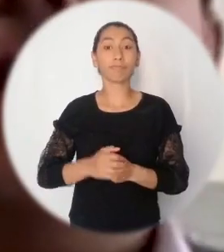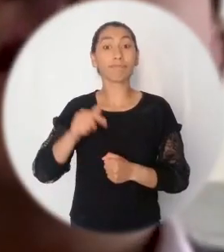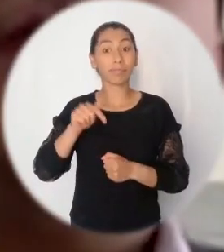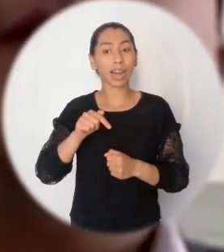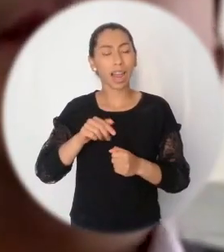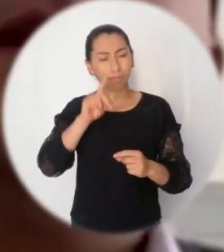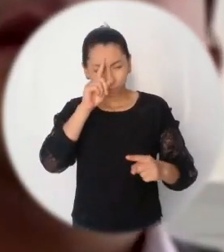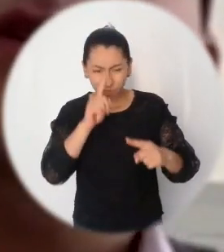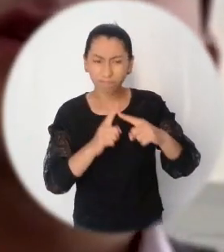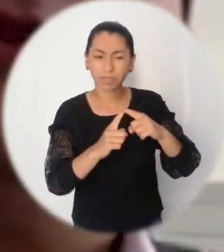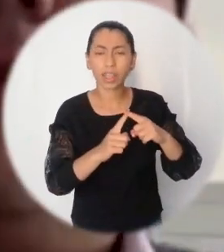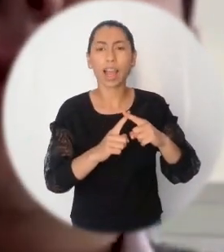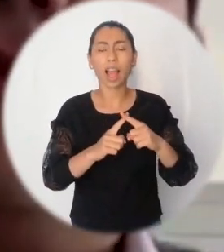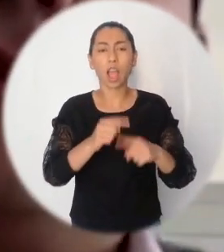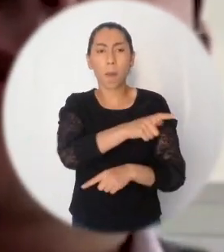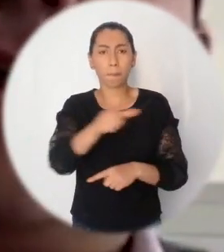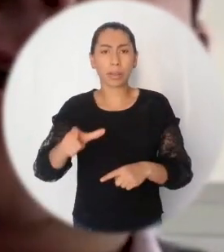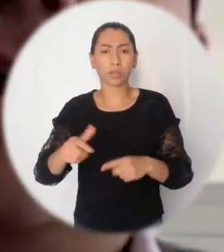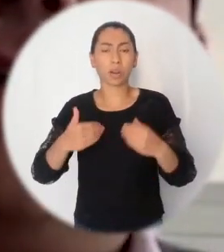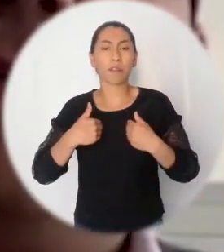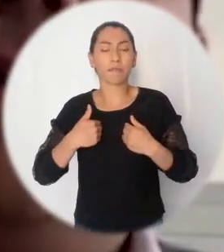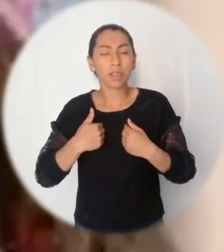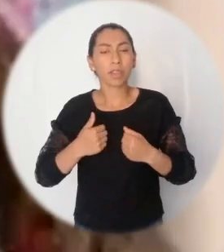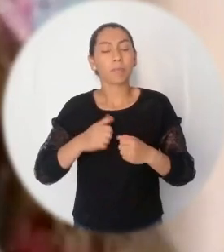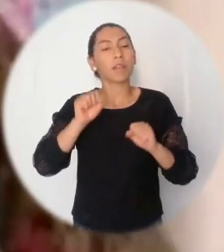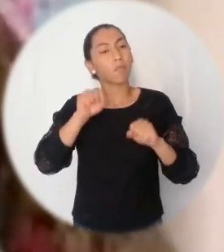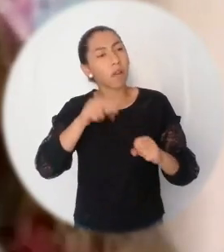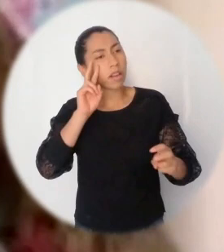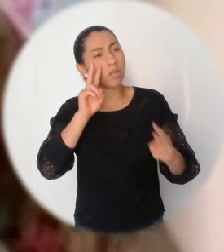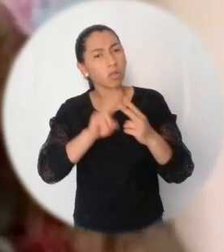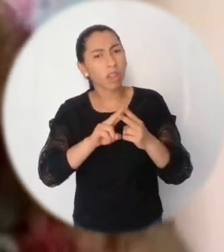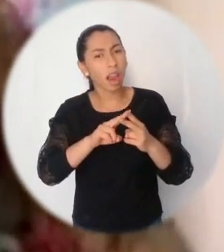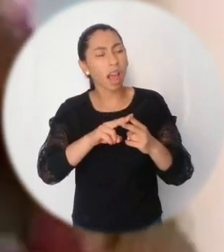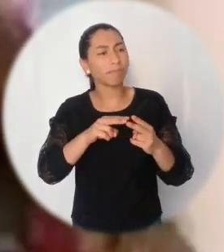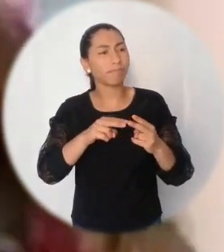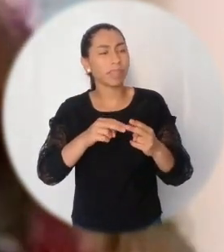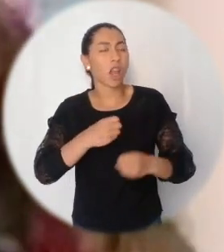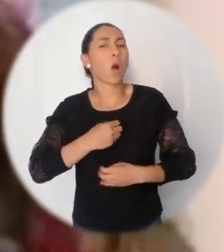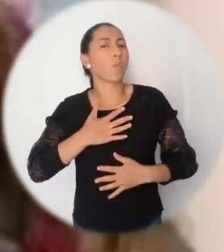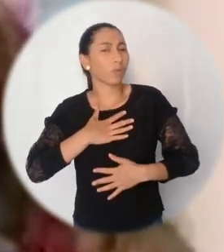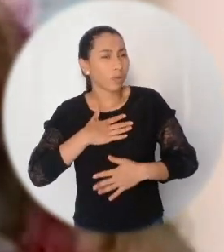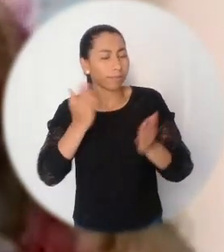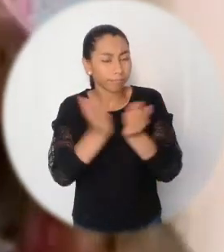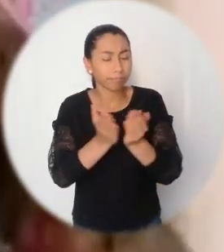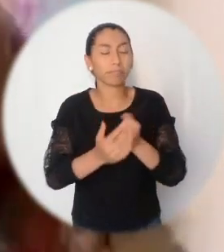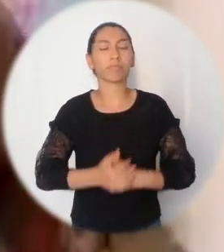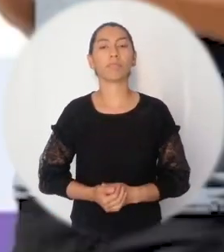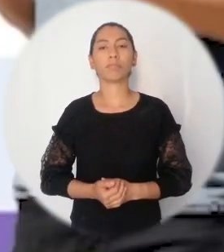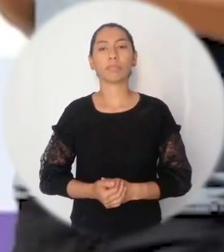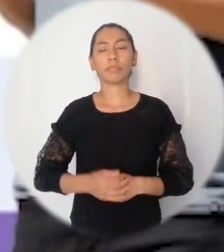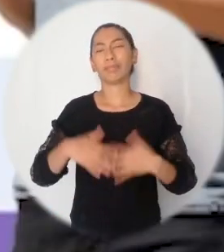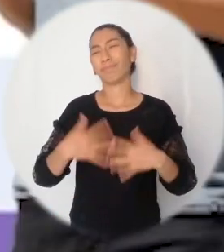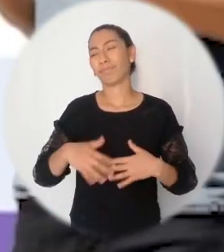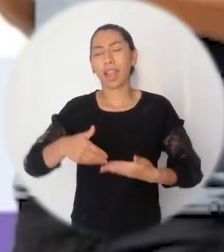gobierno. El objetivo de esta jornada es que las víctimas del conflicto conozcan la oferta institucional y puedan acceder a la misma de forma clara y oportuna.